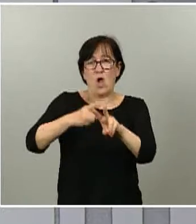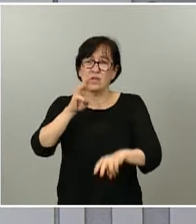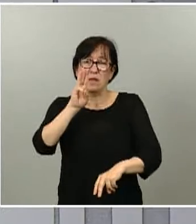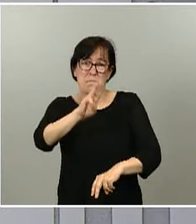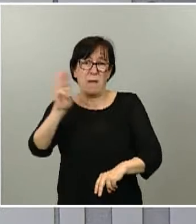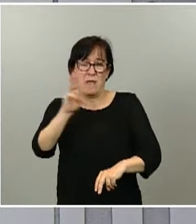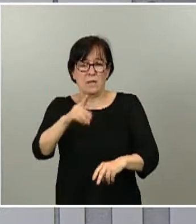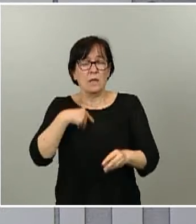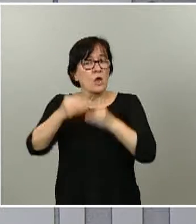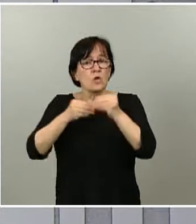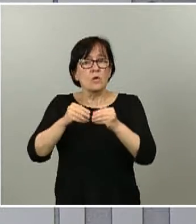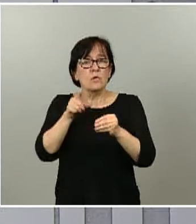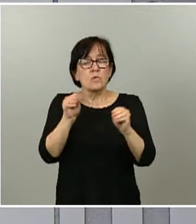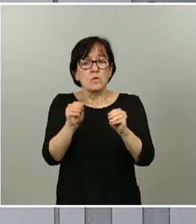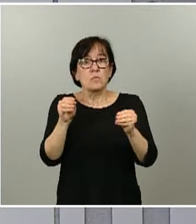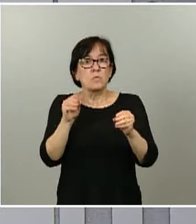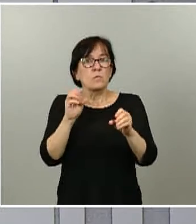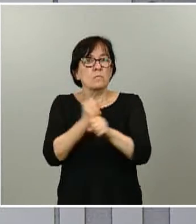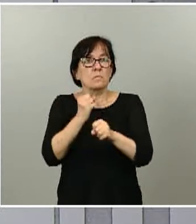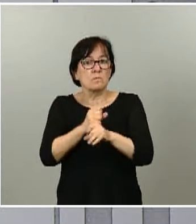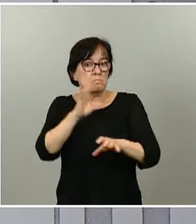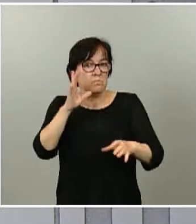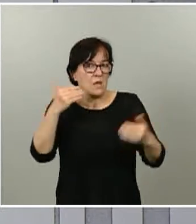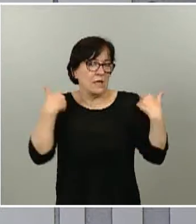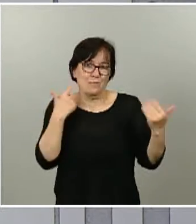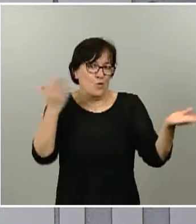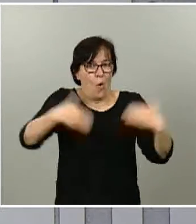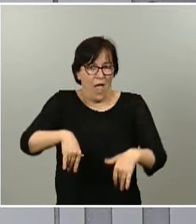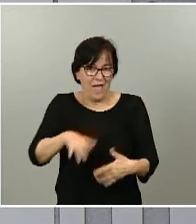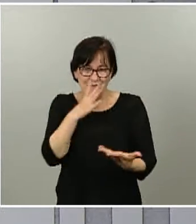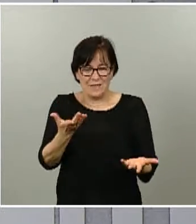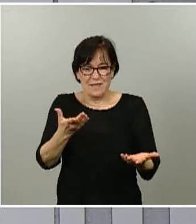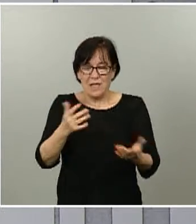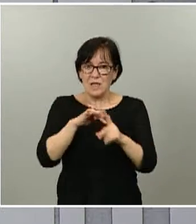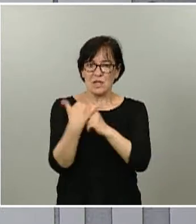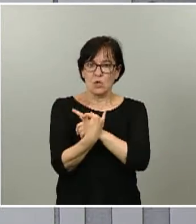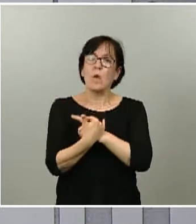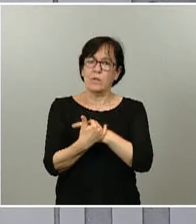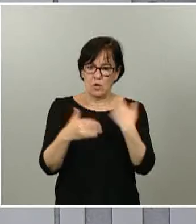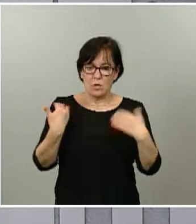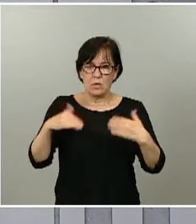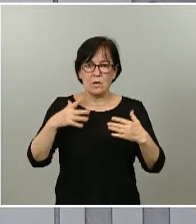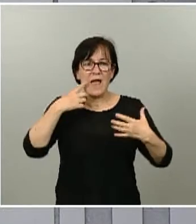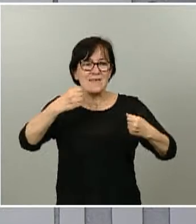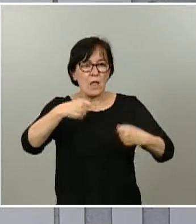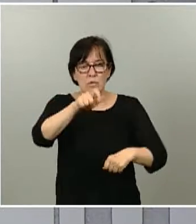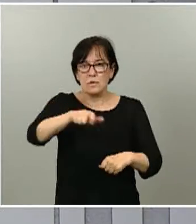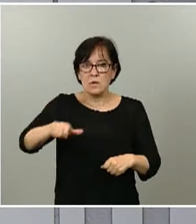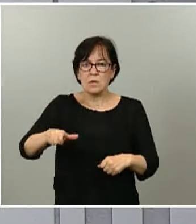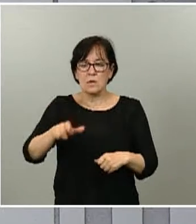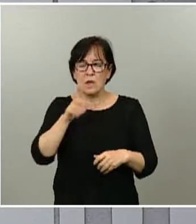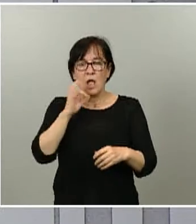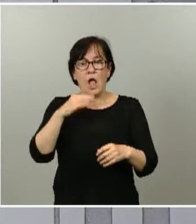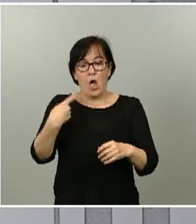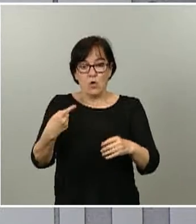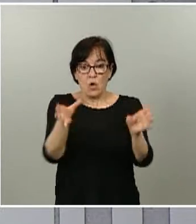ejercicio sorprendente de irresponsabilidad en una situación en la que nos jugamos la salud de los ciudadanos. Y hay otras formaciones políticas